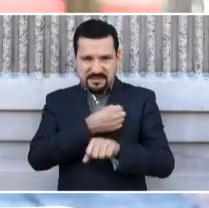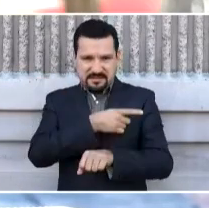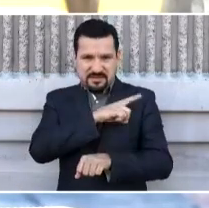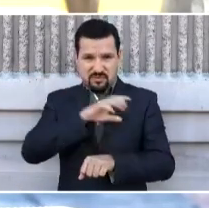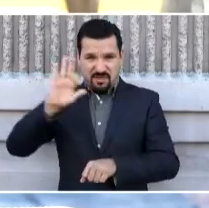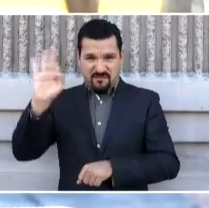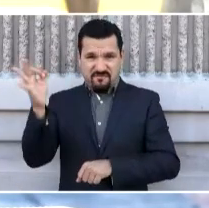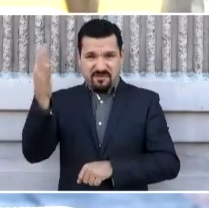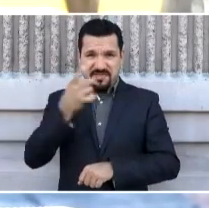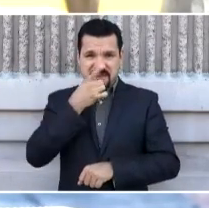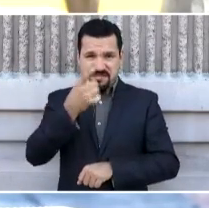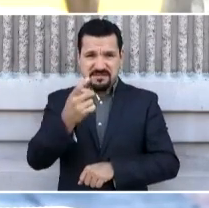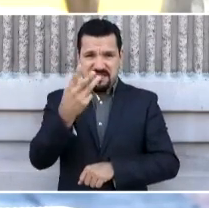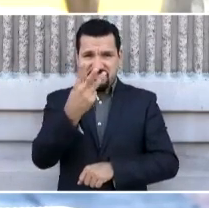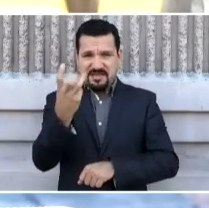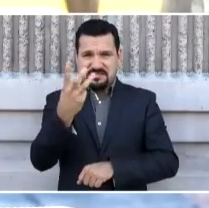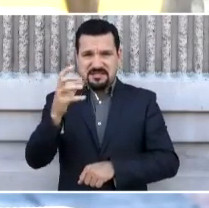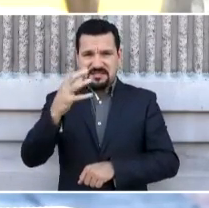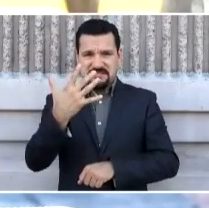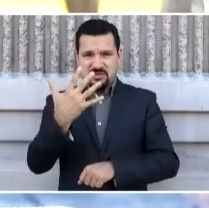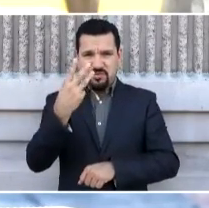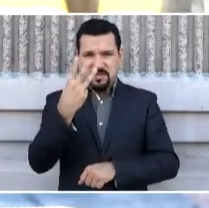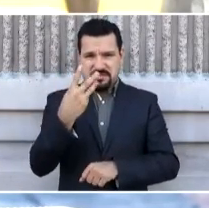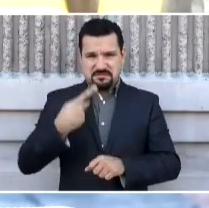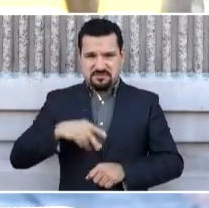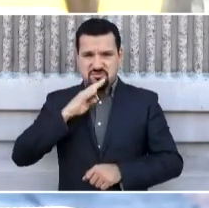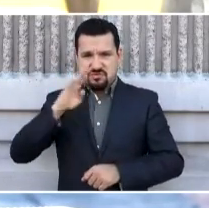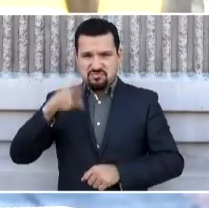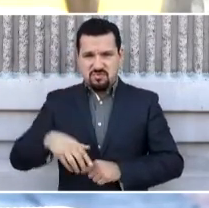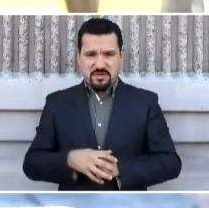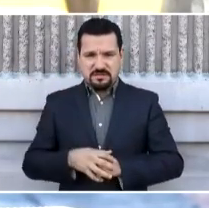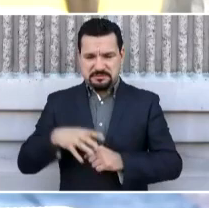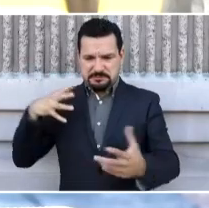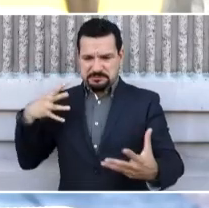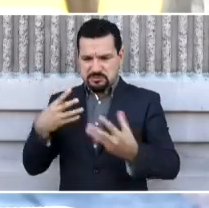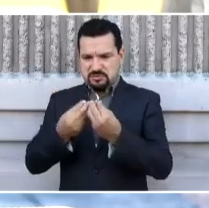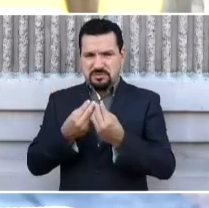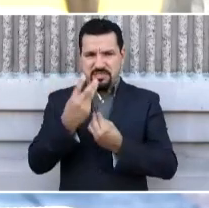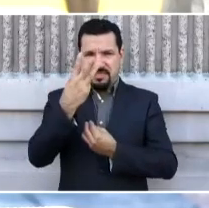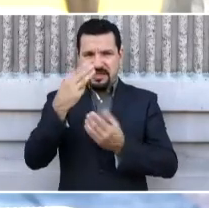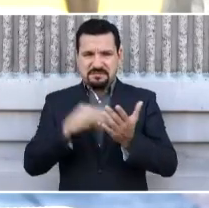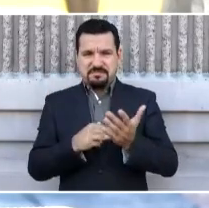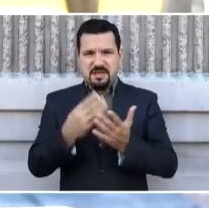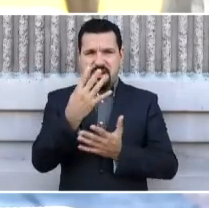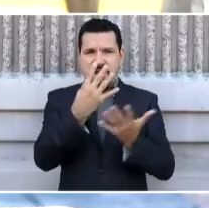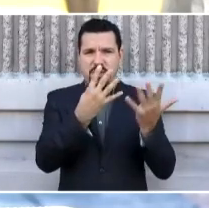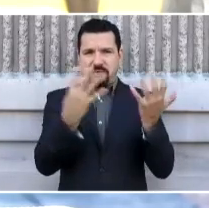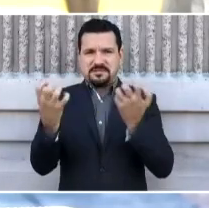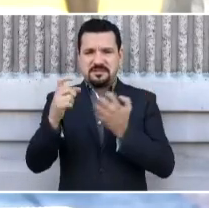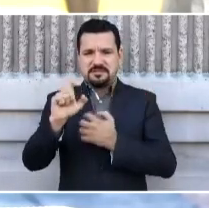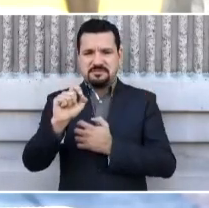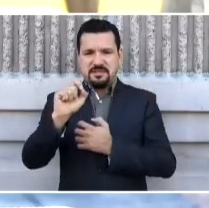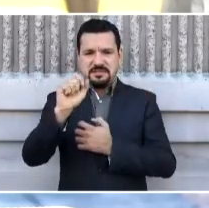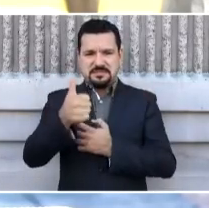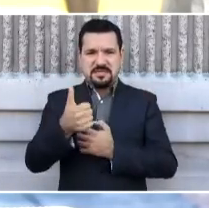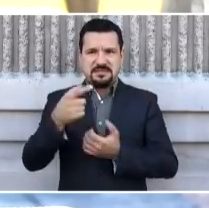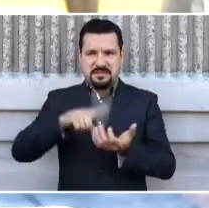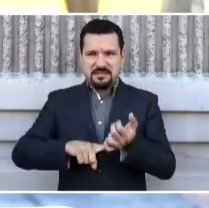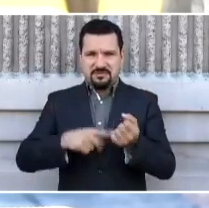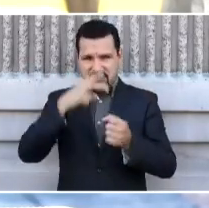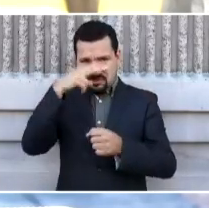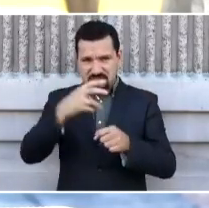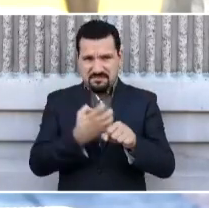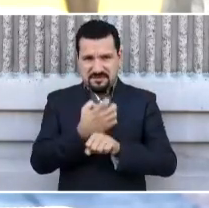confirmó 353 muertes, acumulándose 3,926 en el país y la letalidad